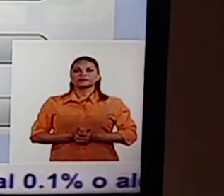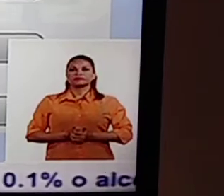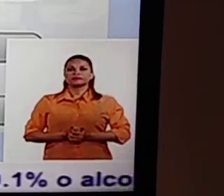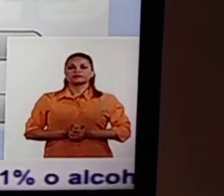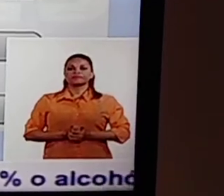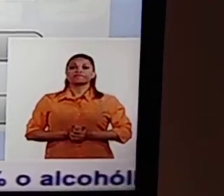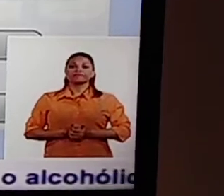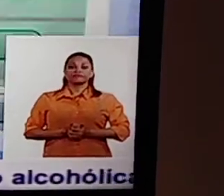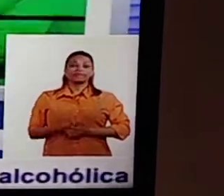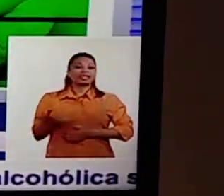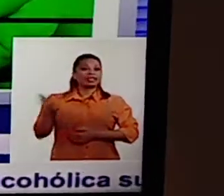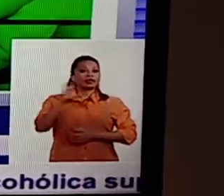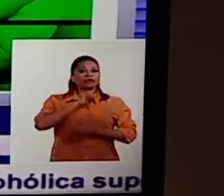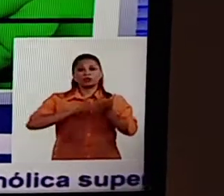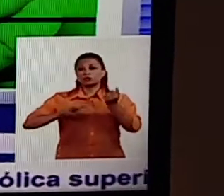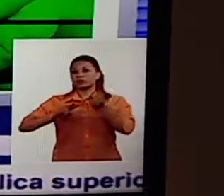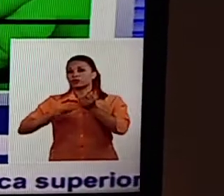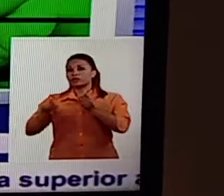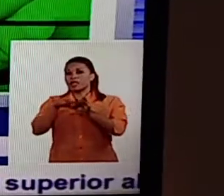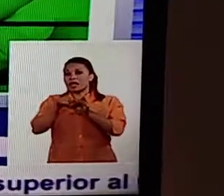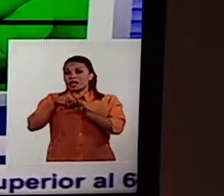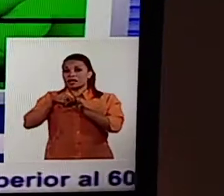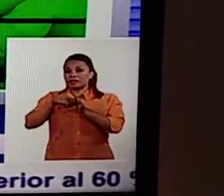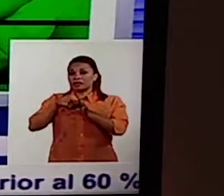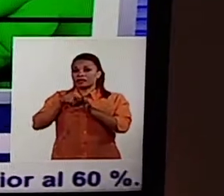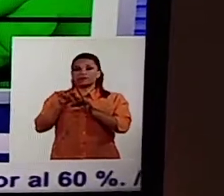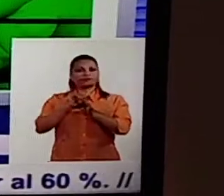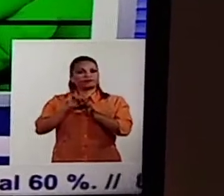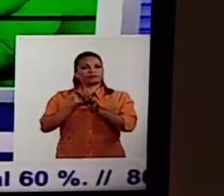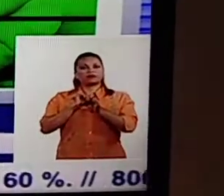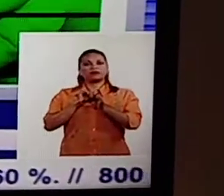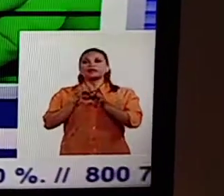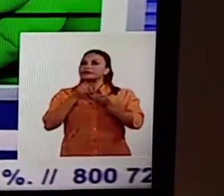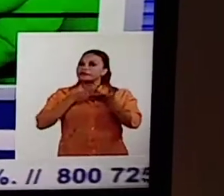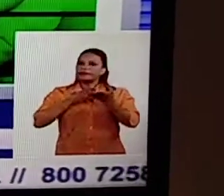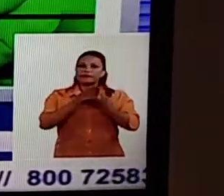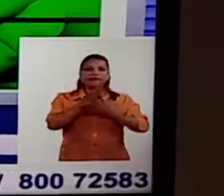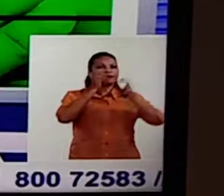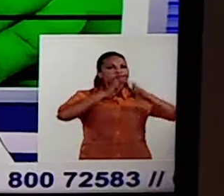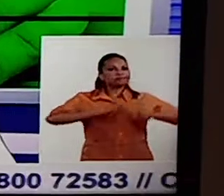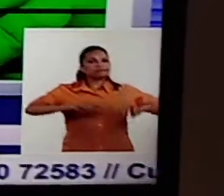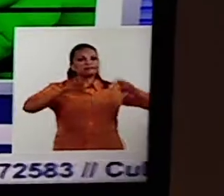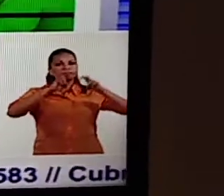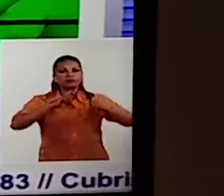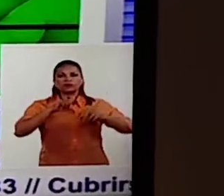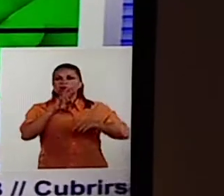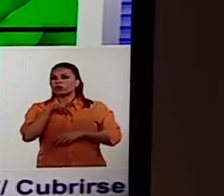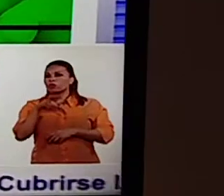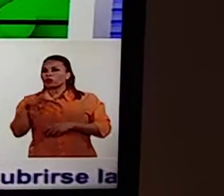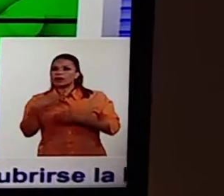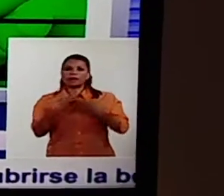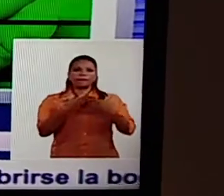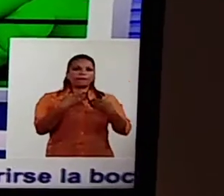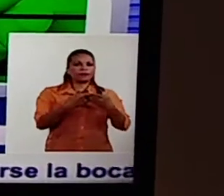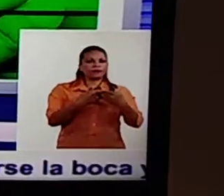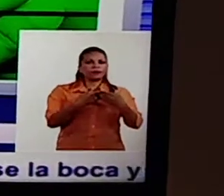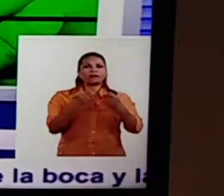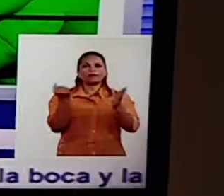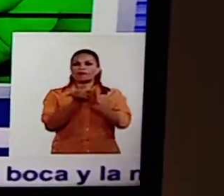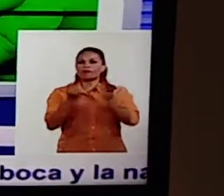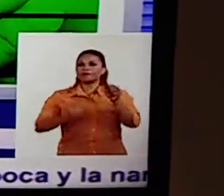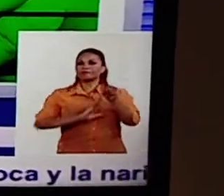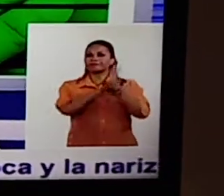las provincias y el municipio especial Isla de la Huerta, se estudian, se procesan muestras para el diagnóstico de la enfermedad,